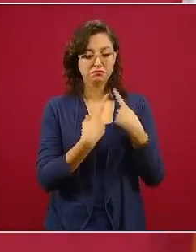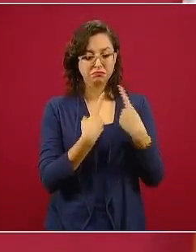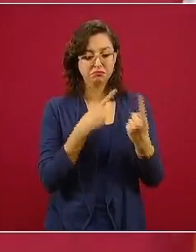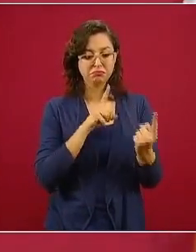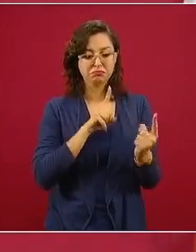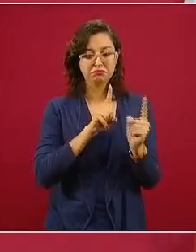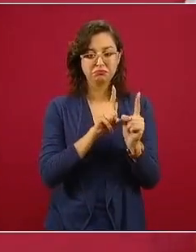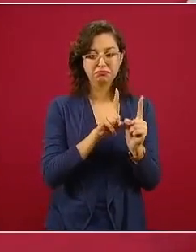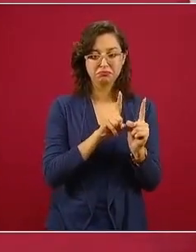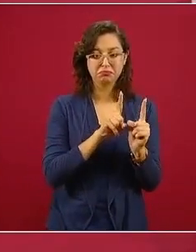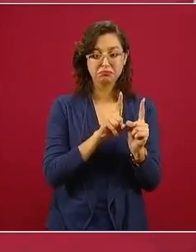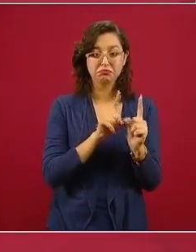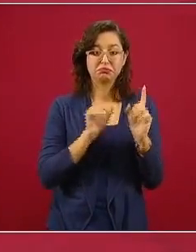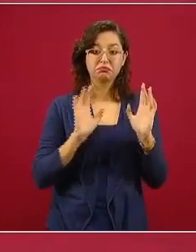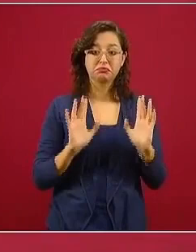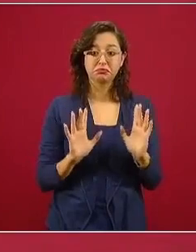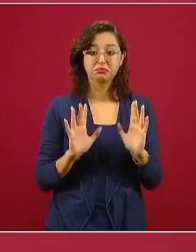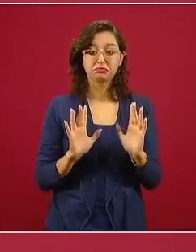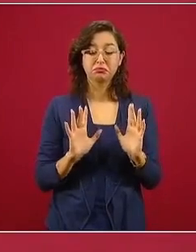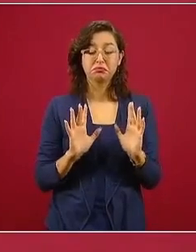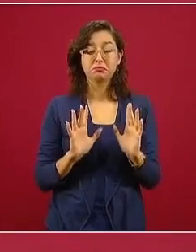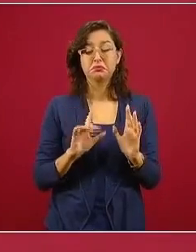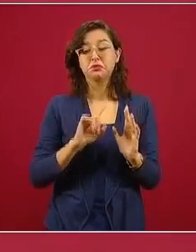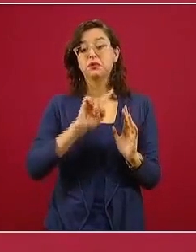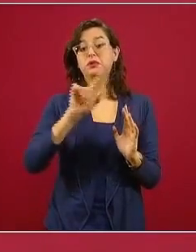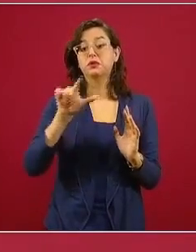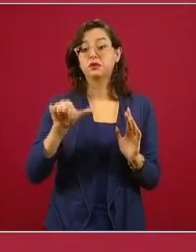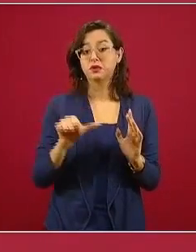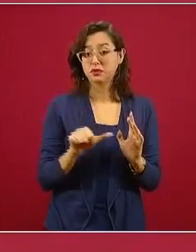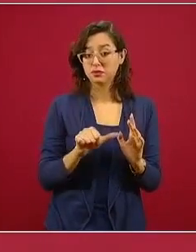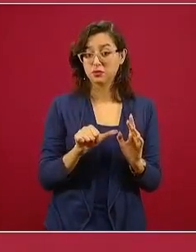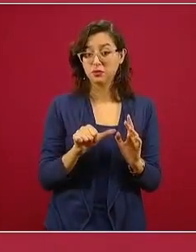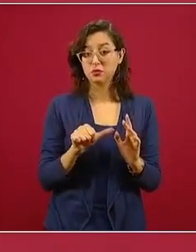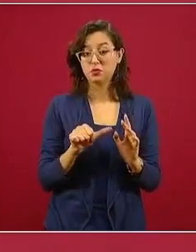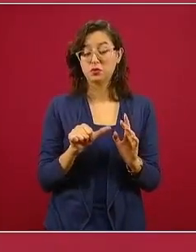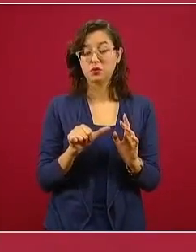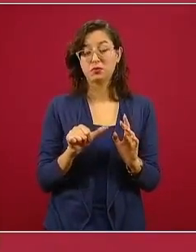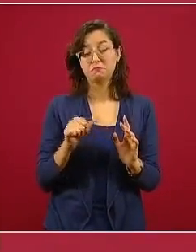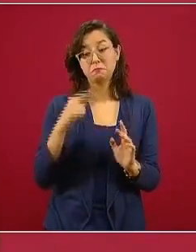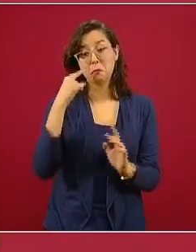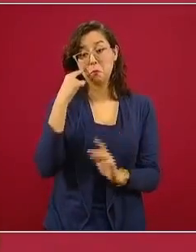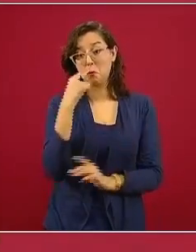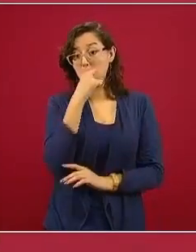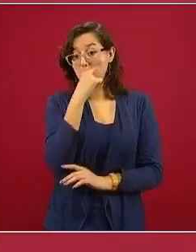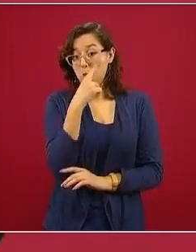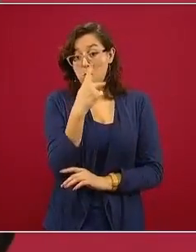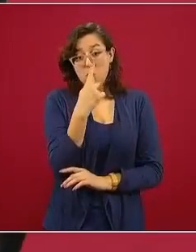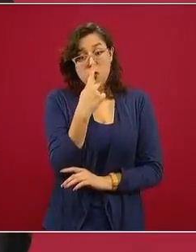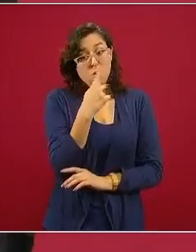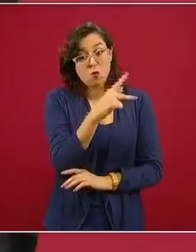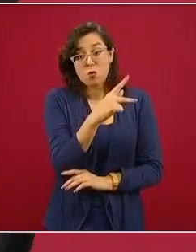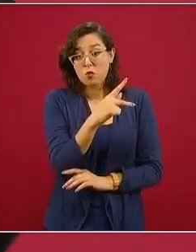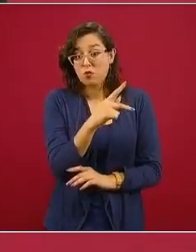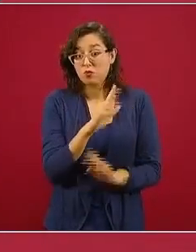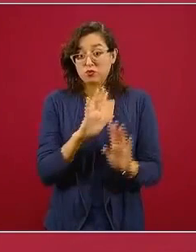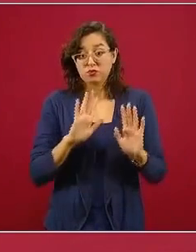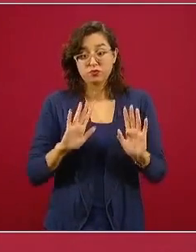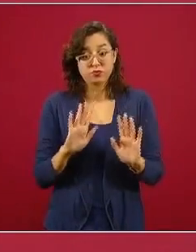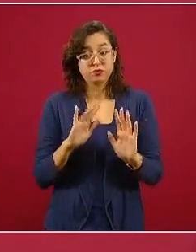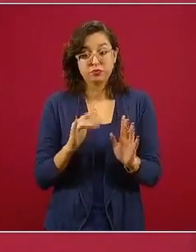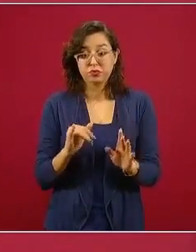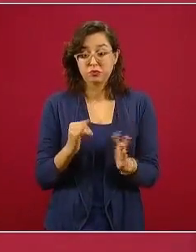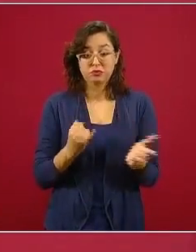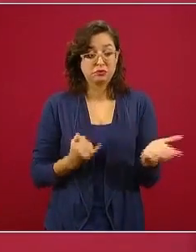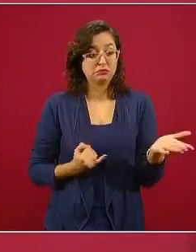Si decide, y ese es un asunto, desde luego, de su